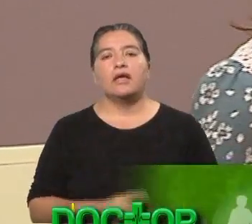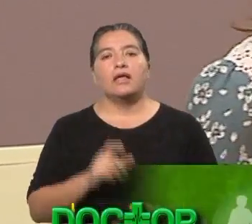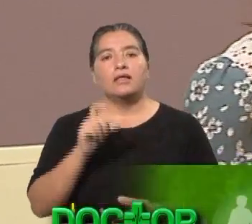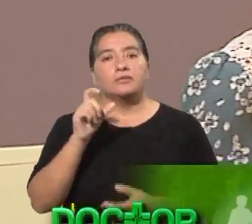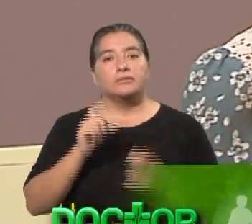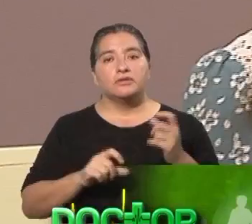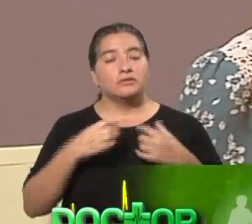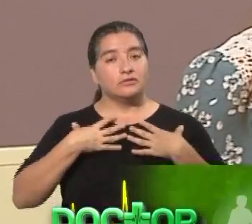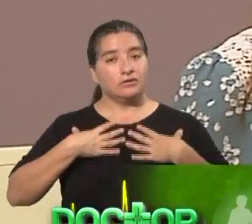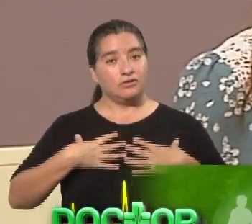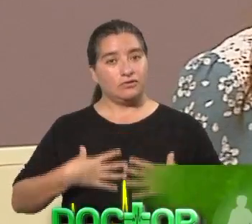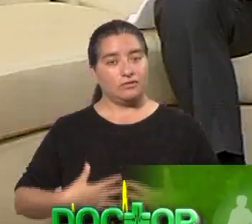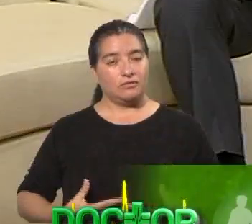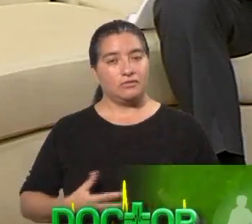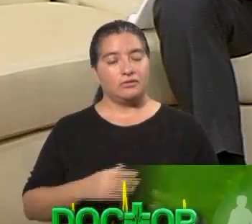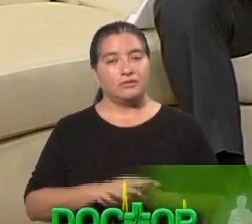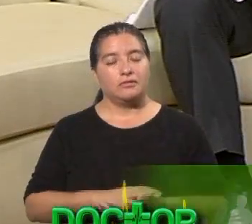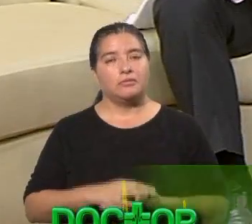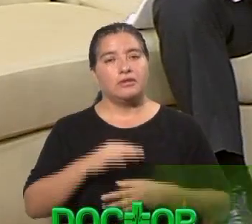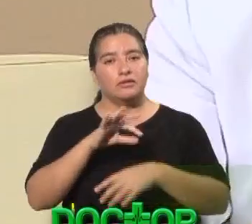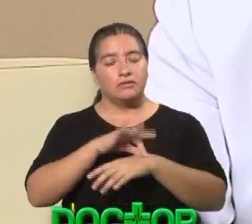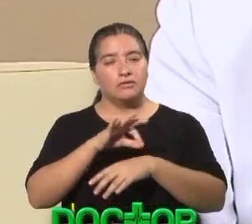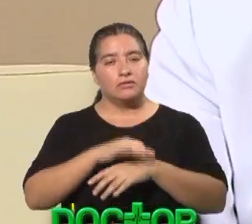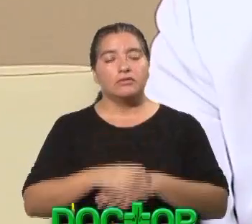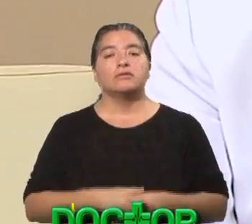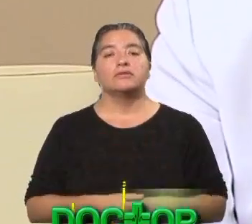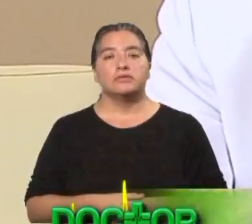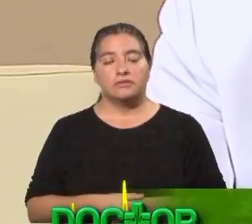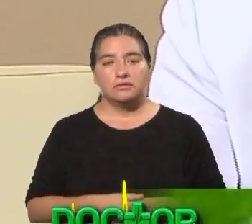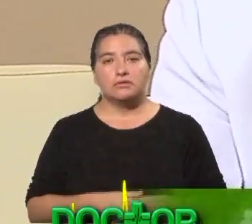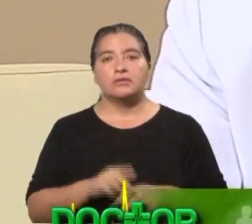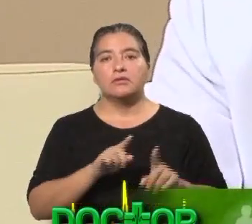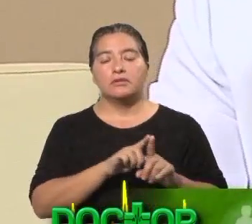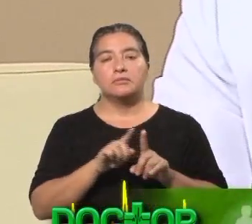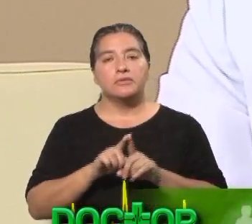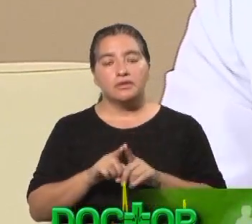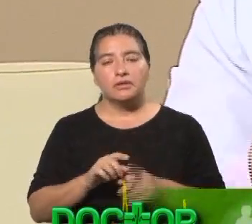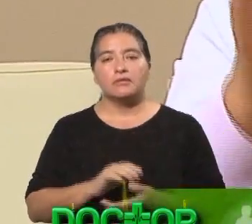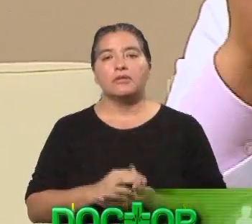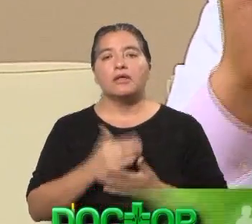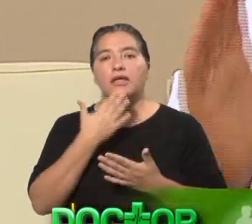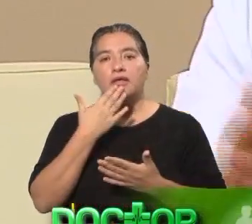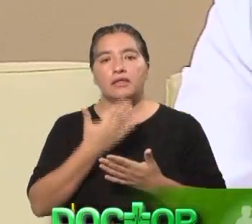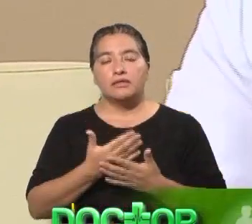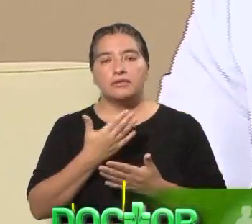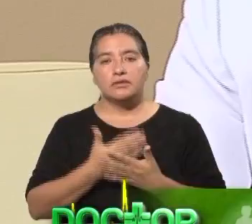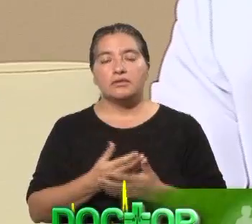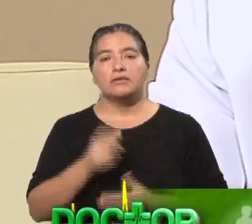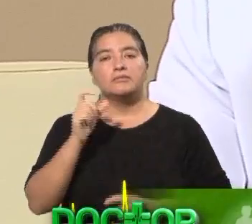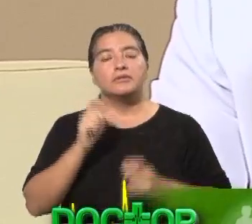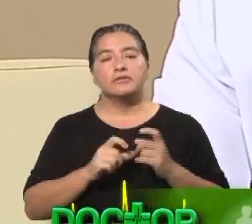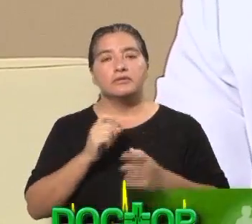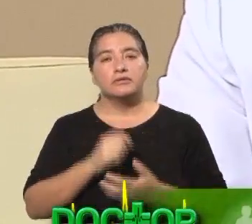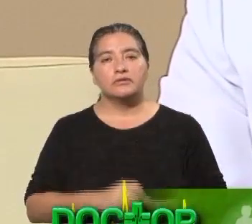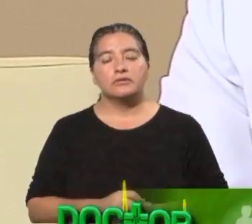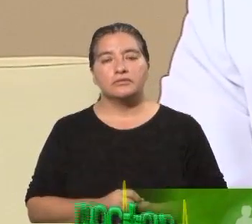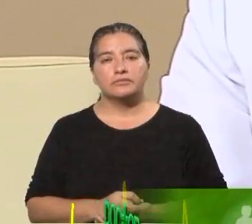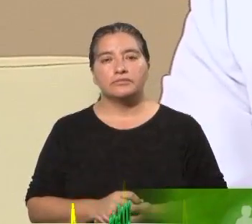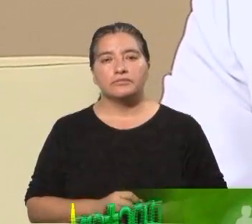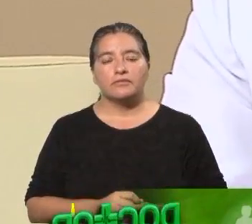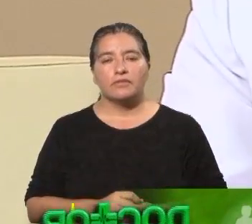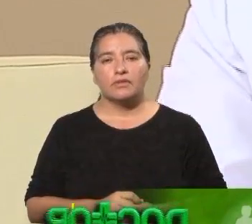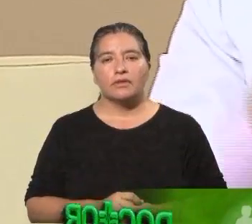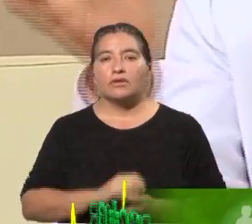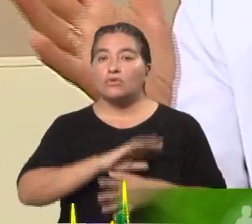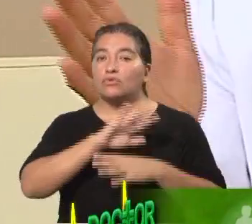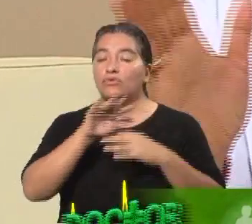especialista en ropa médica. Así es. Quiero agradecer a Elenita Tevez, la que se encarga de hacer